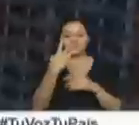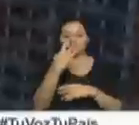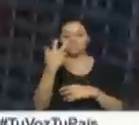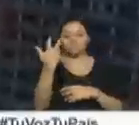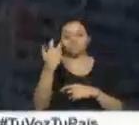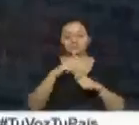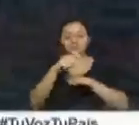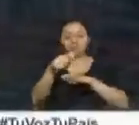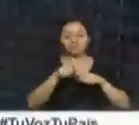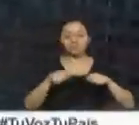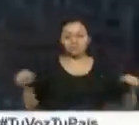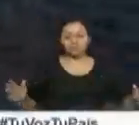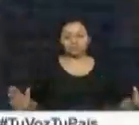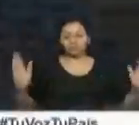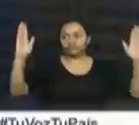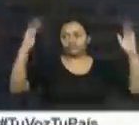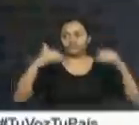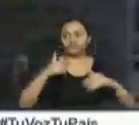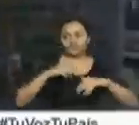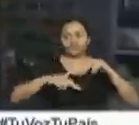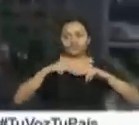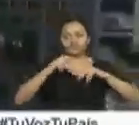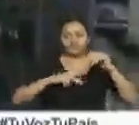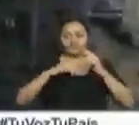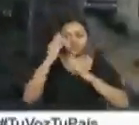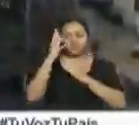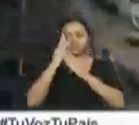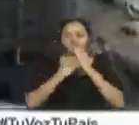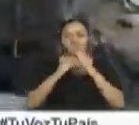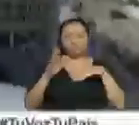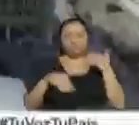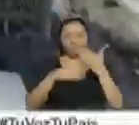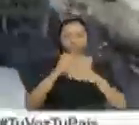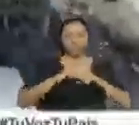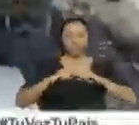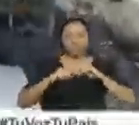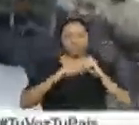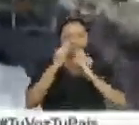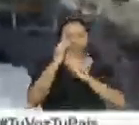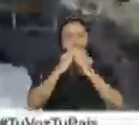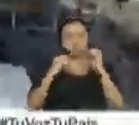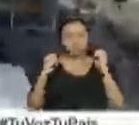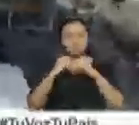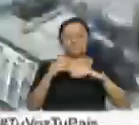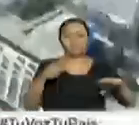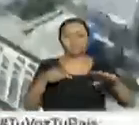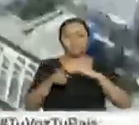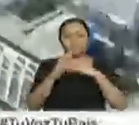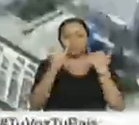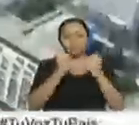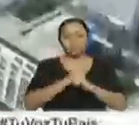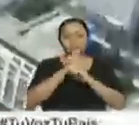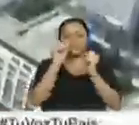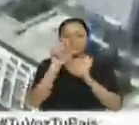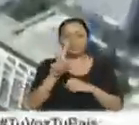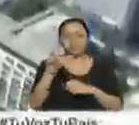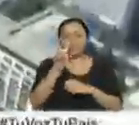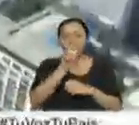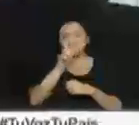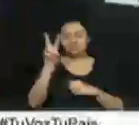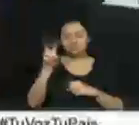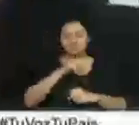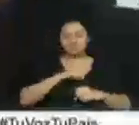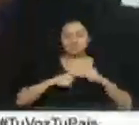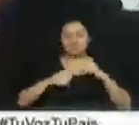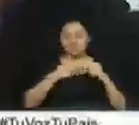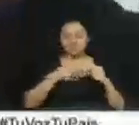130.413 metros cuadrados tiene el edificio de la Plataforma Gubernamental de Gestión Financiera, inaugurada la mañana de este lunes 22 de mayo por